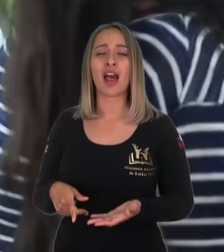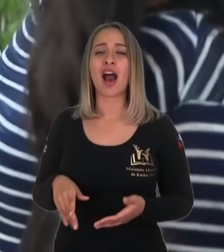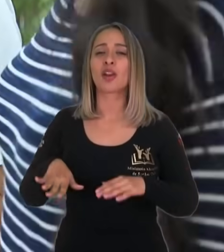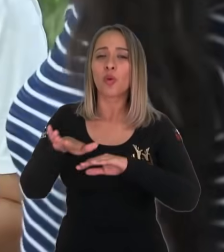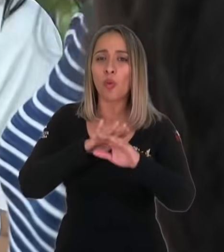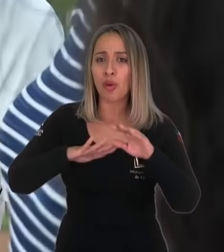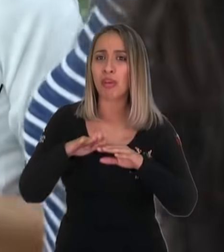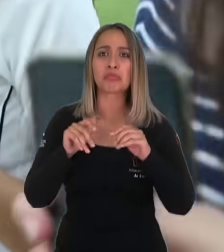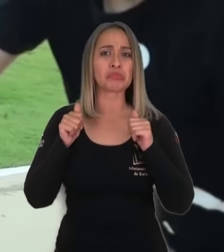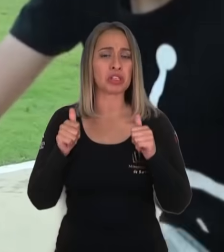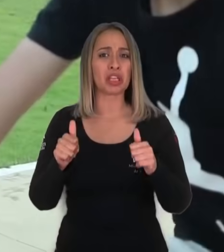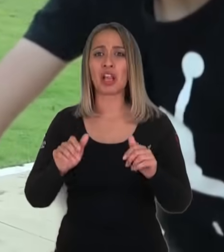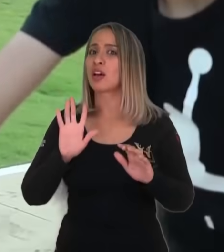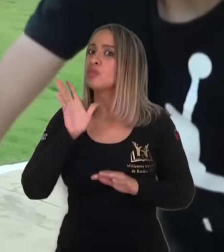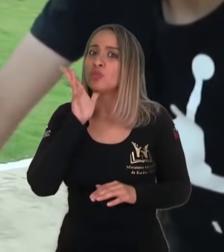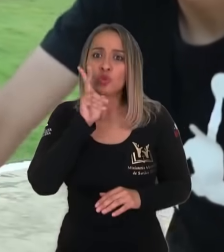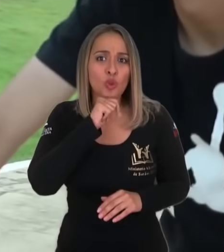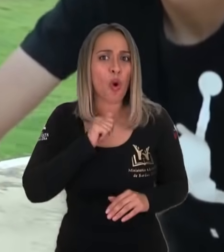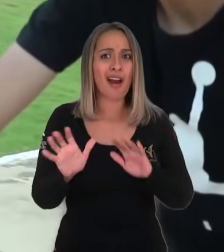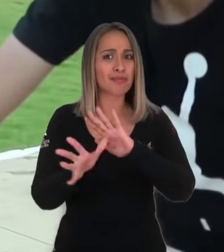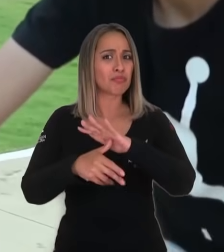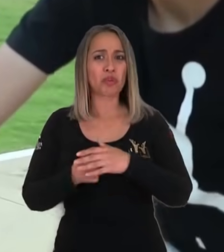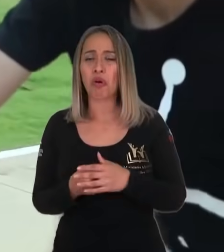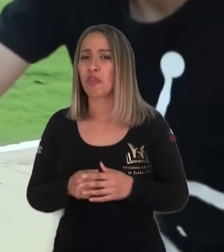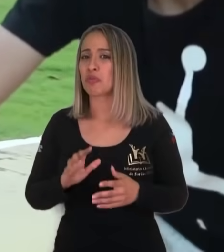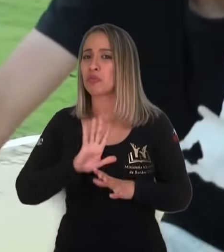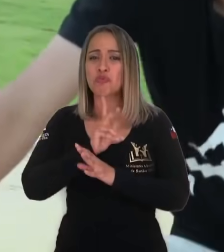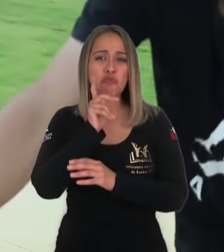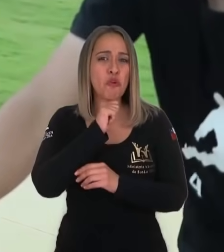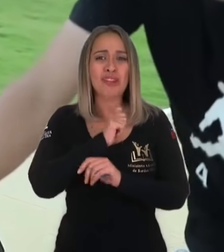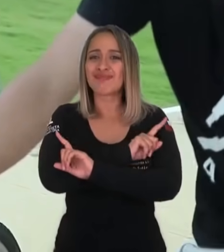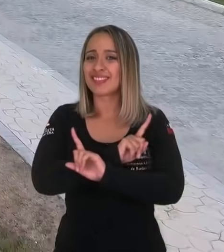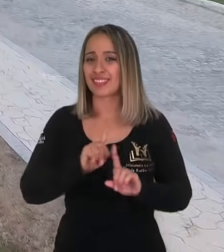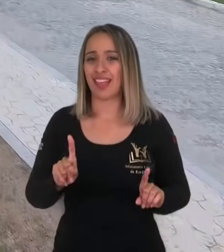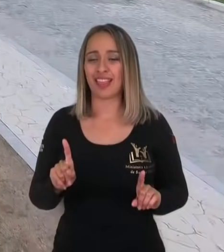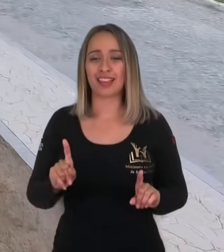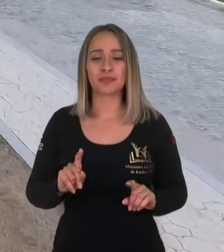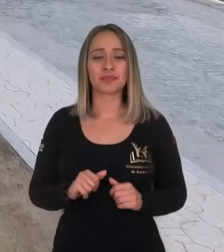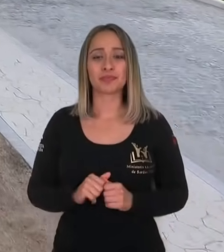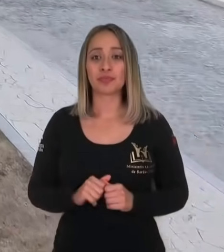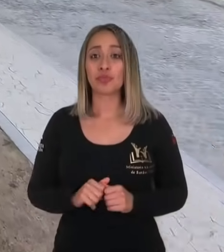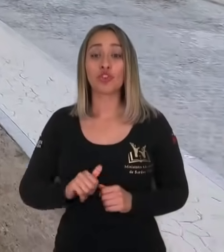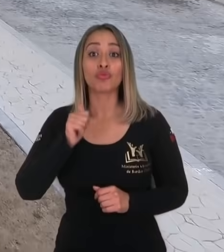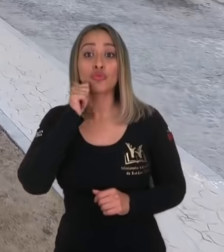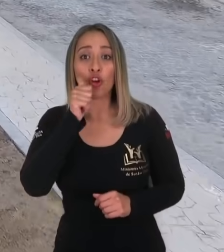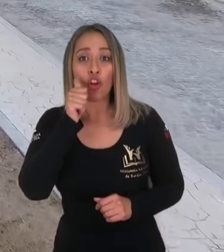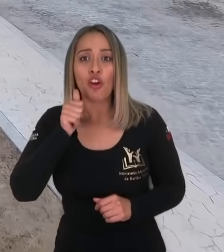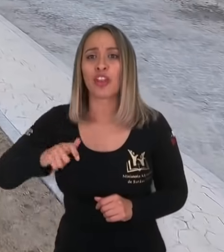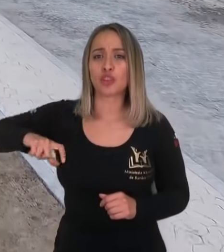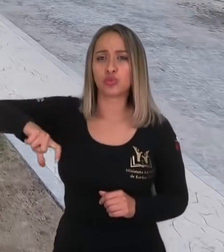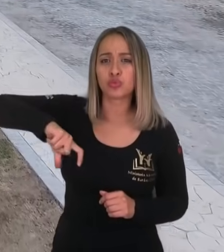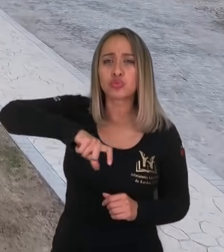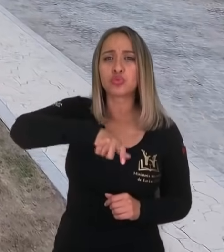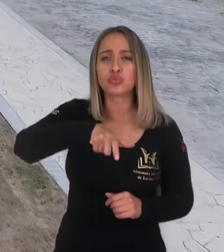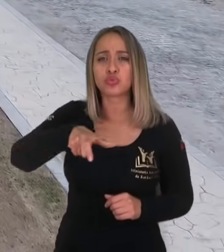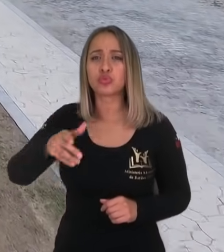en el tránsito o asaltos. Damos varias vueltas en la pista de caminatas que queda en la plaza. Todos los días ando en bicicleta. Hay canchas